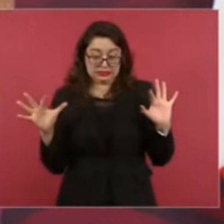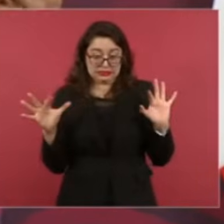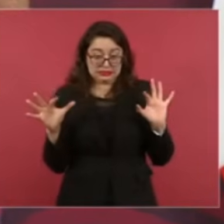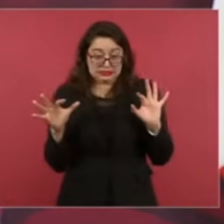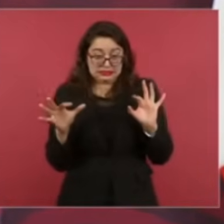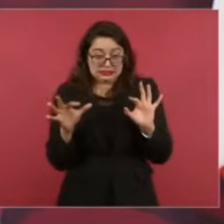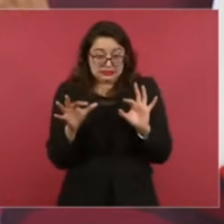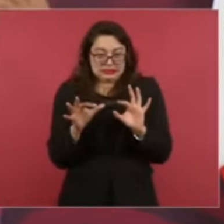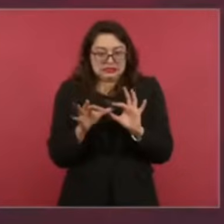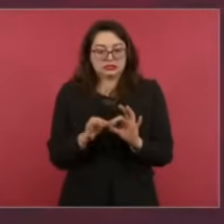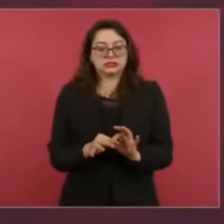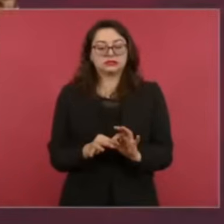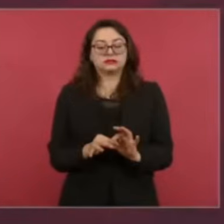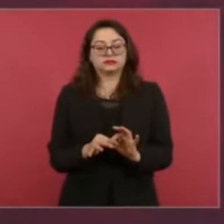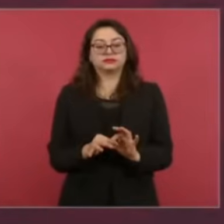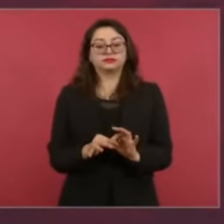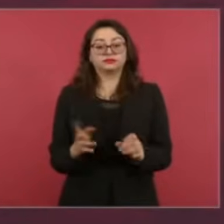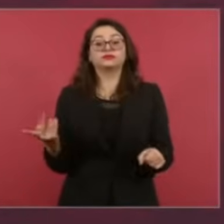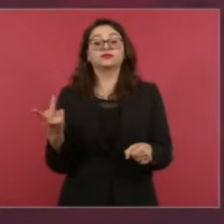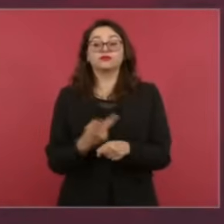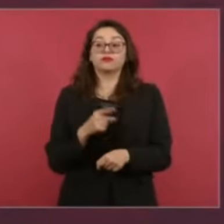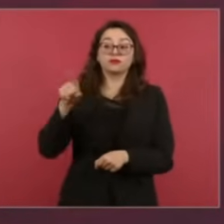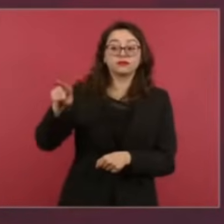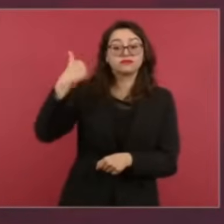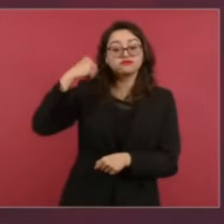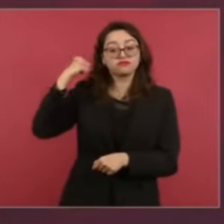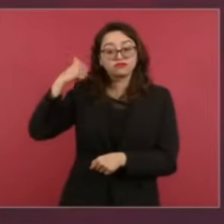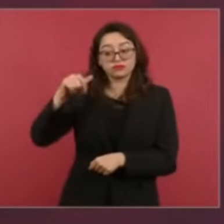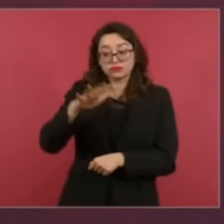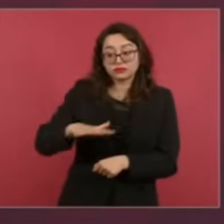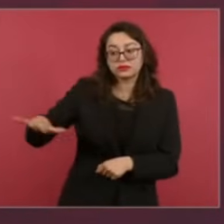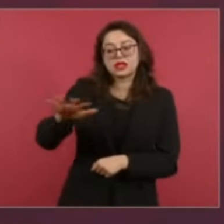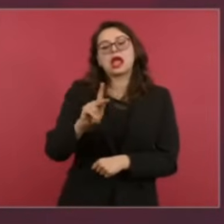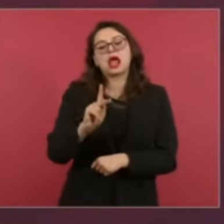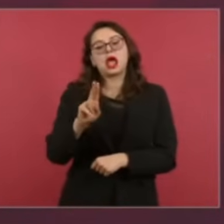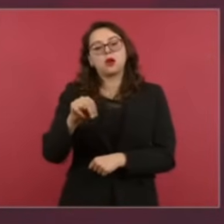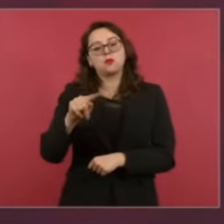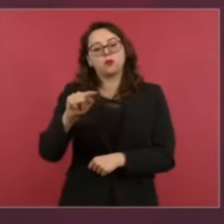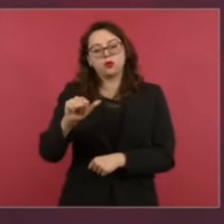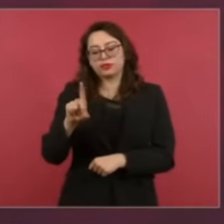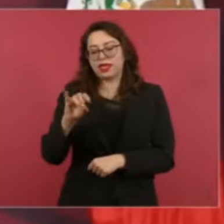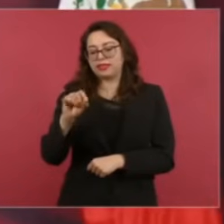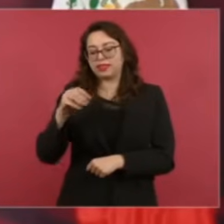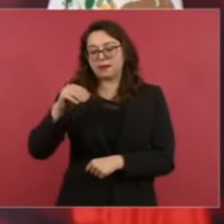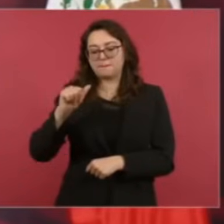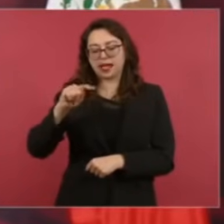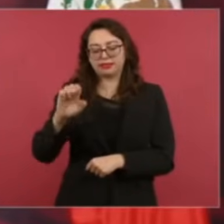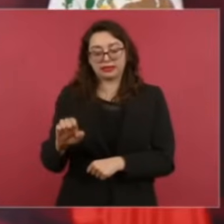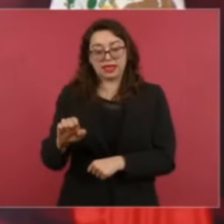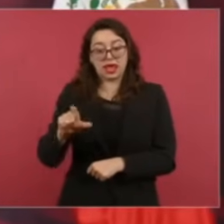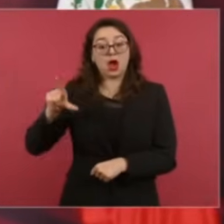se da esto de Punta Diamante y el gobierno de Guerrero le entrega, le facilita la